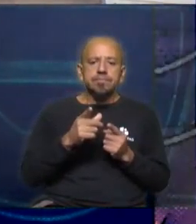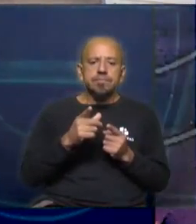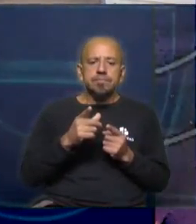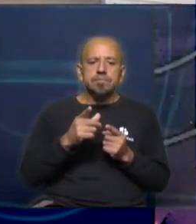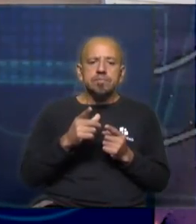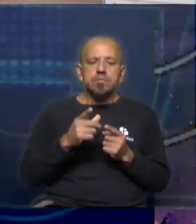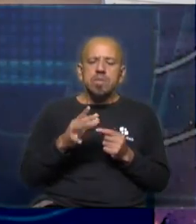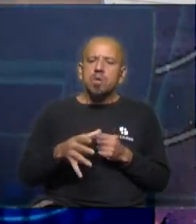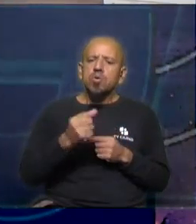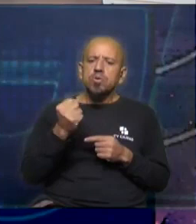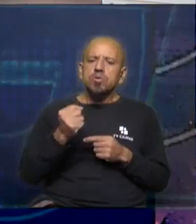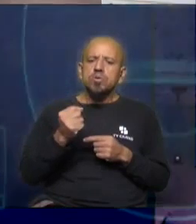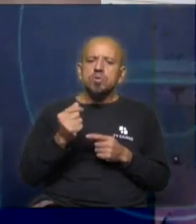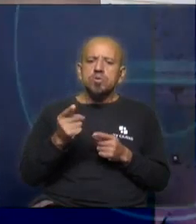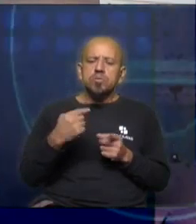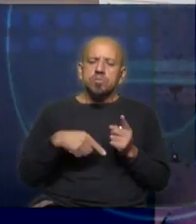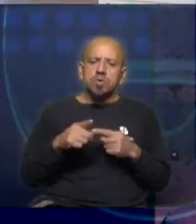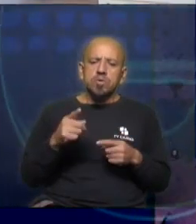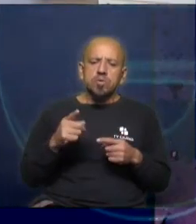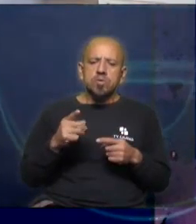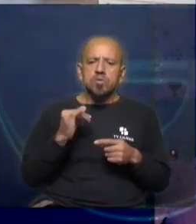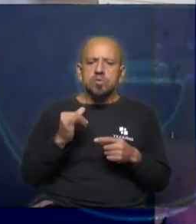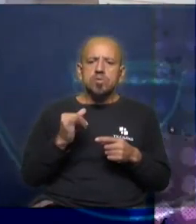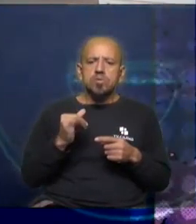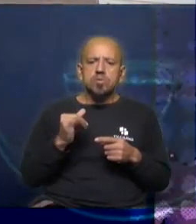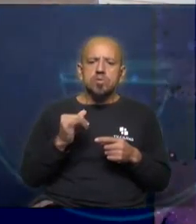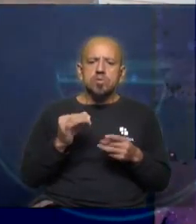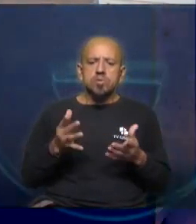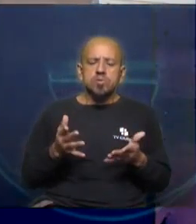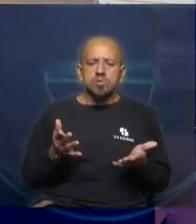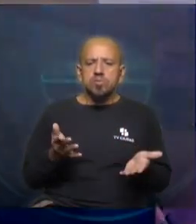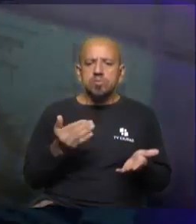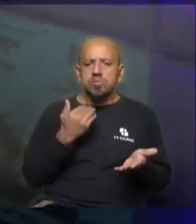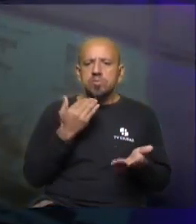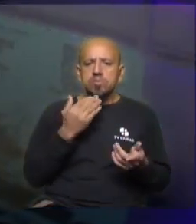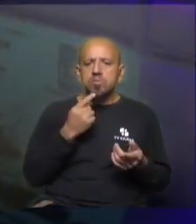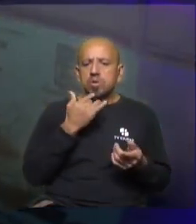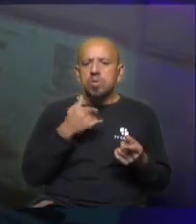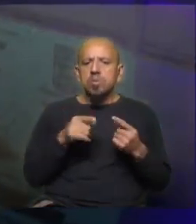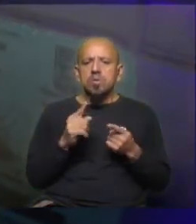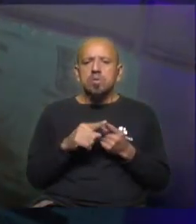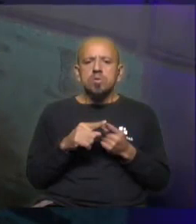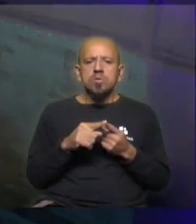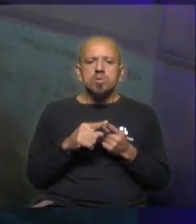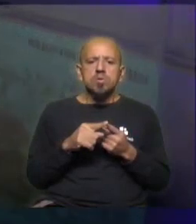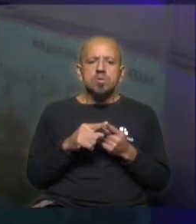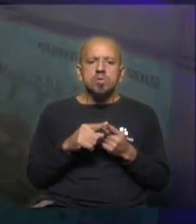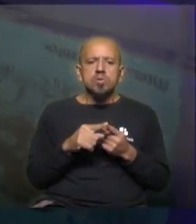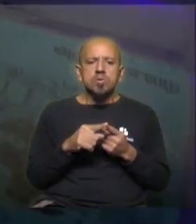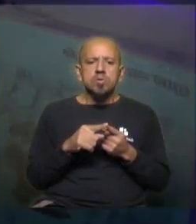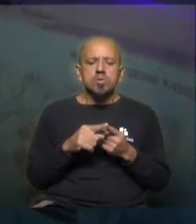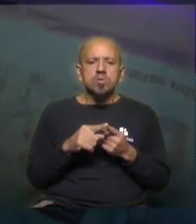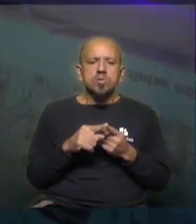que hice que no es que los hice yo pero que que los aporté a la historieta porque no los habíamos visto dibujado por ejemplo les cuento una cosa